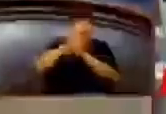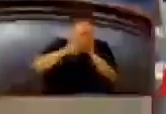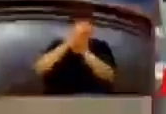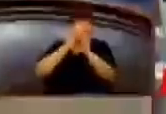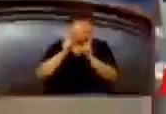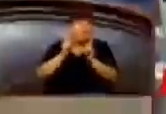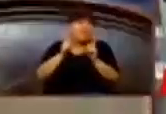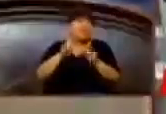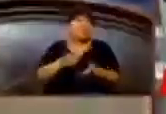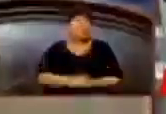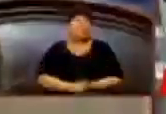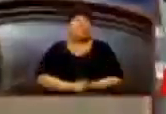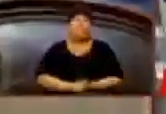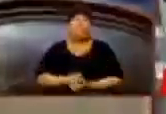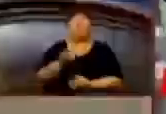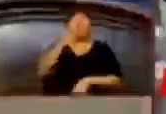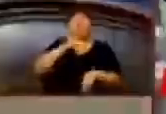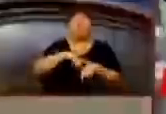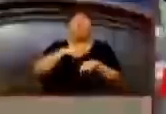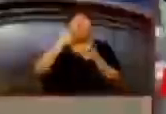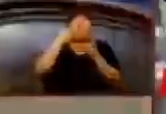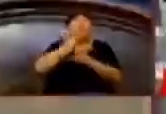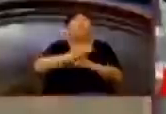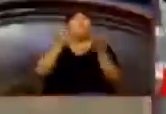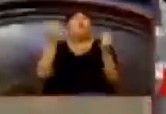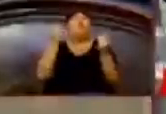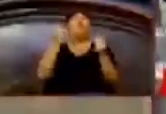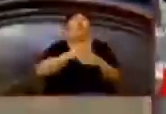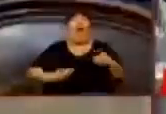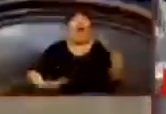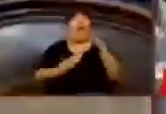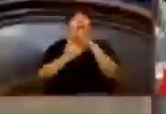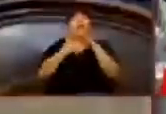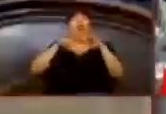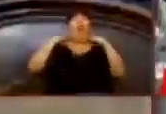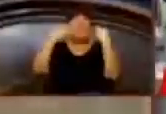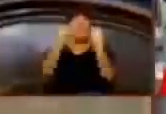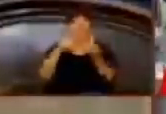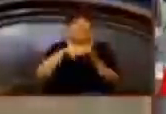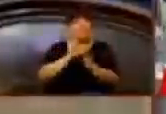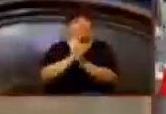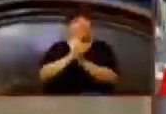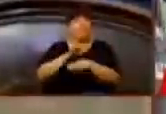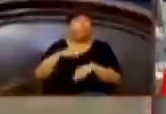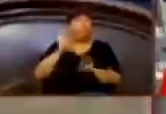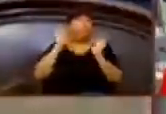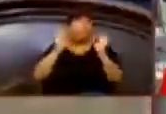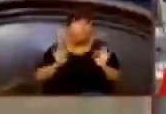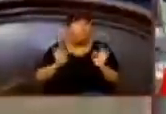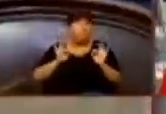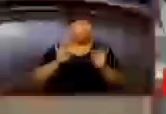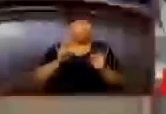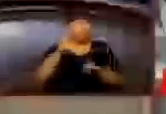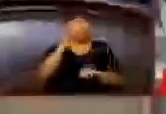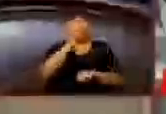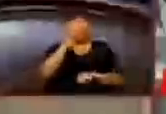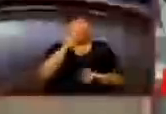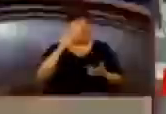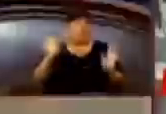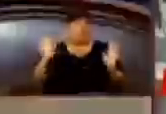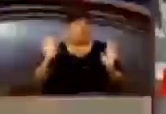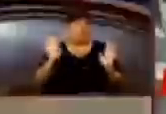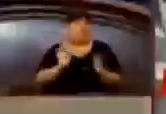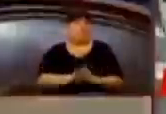hay algunos que consiguen en sistema cerrado muchas ventajas. Yo soy de la idea que habría